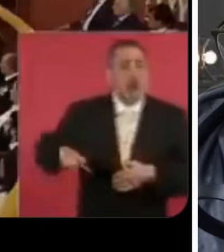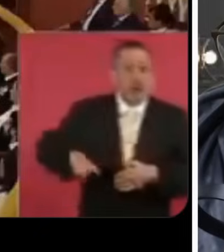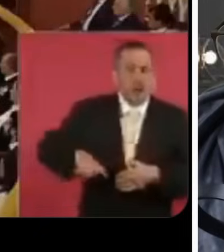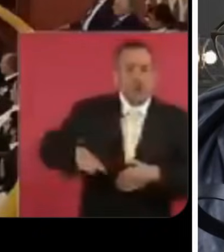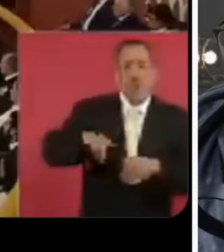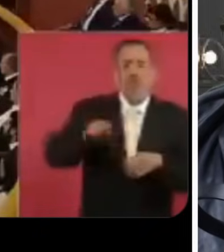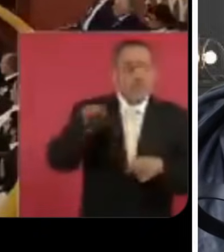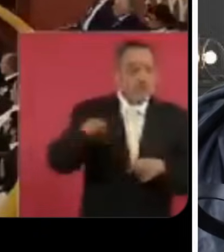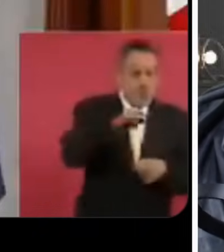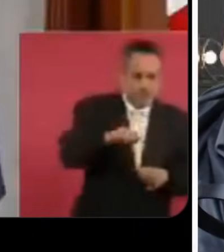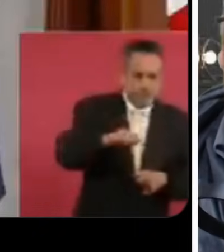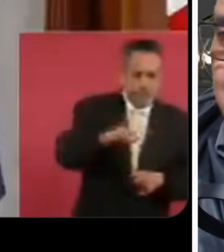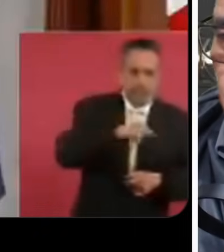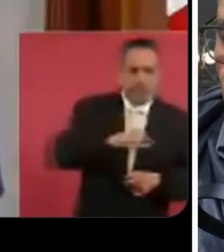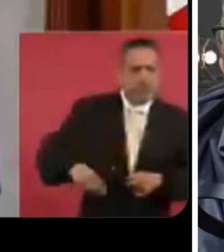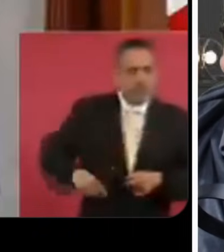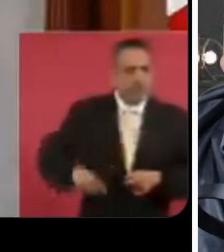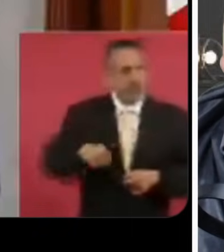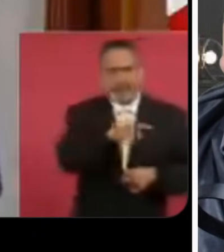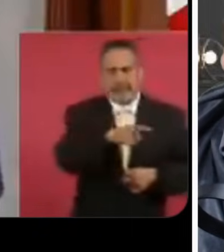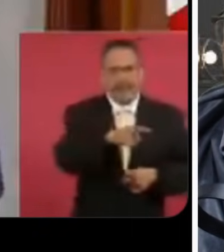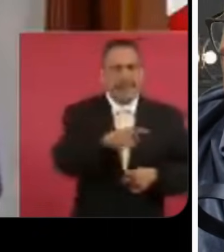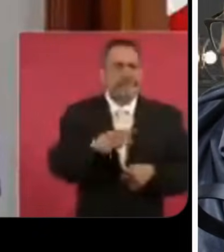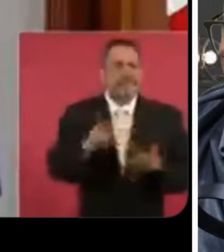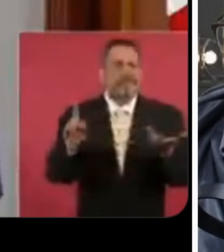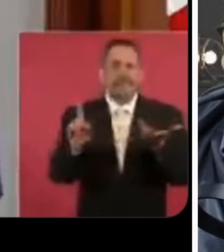México. Esto es lo que les ha dolido